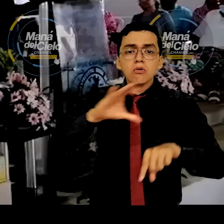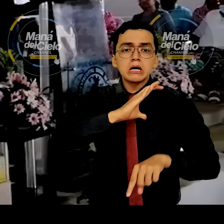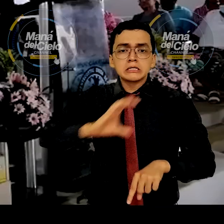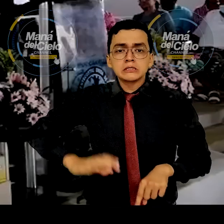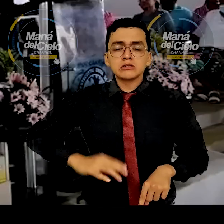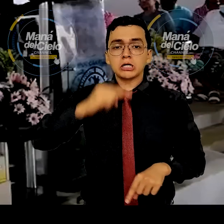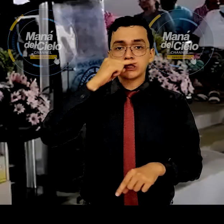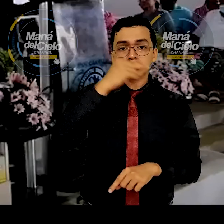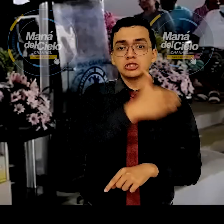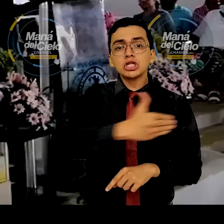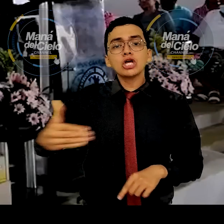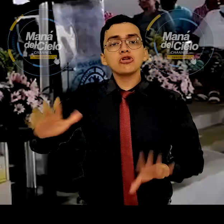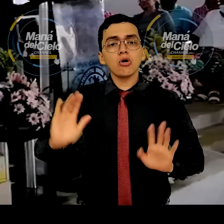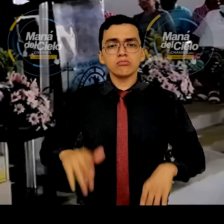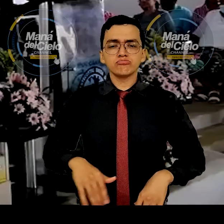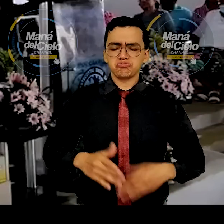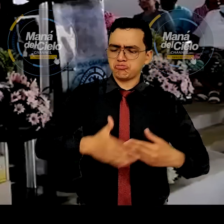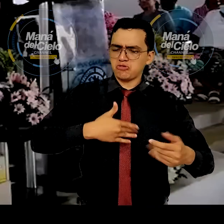Así nos enseñaron.